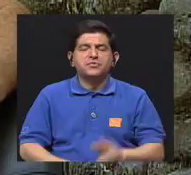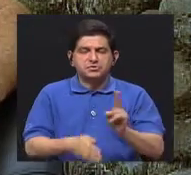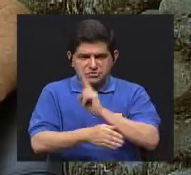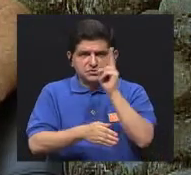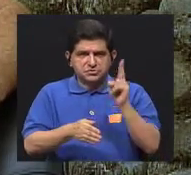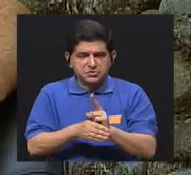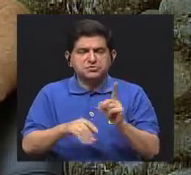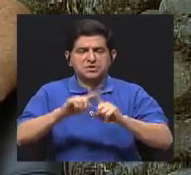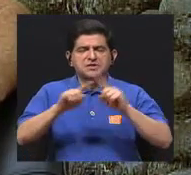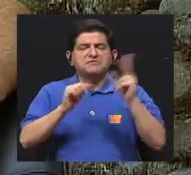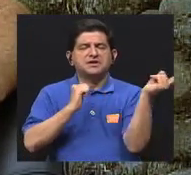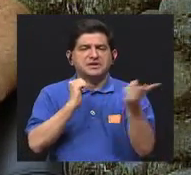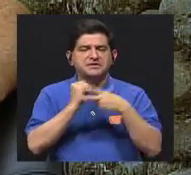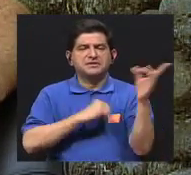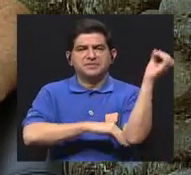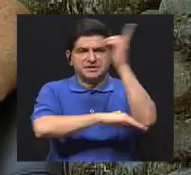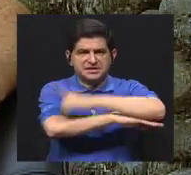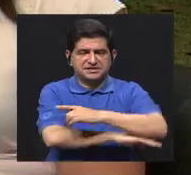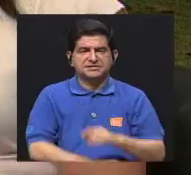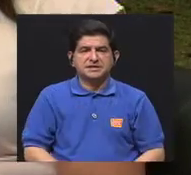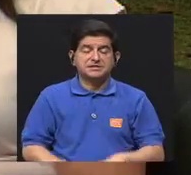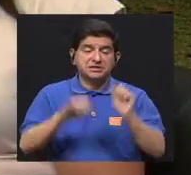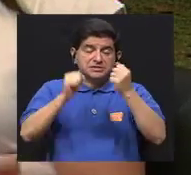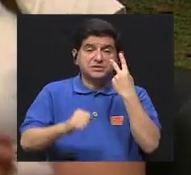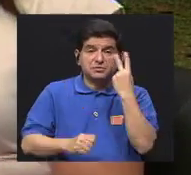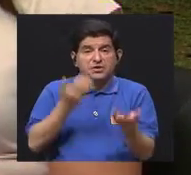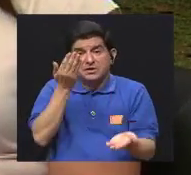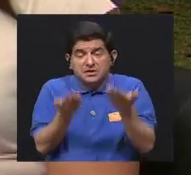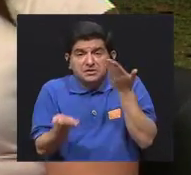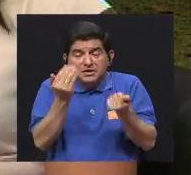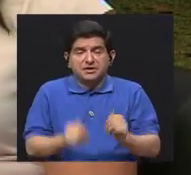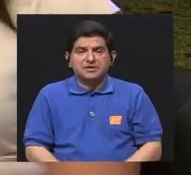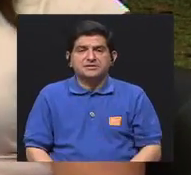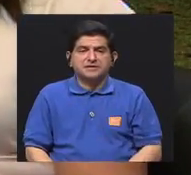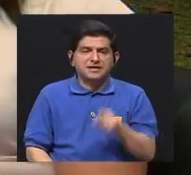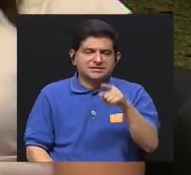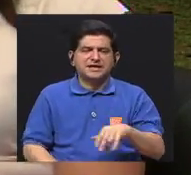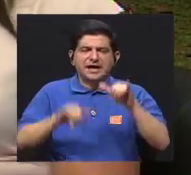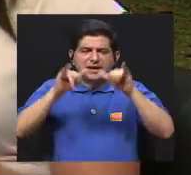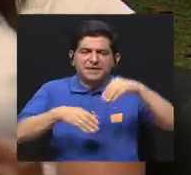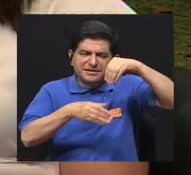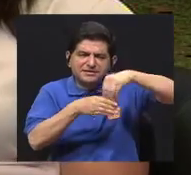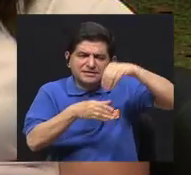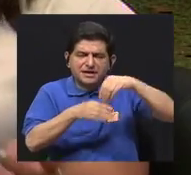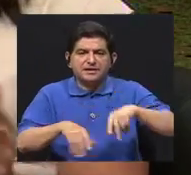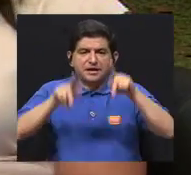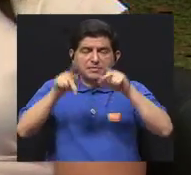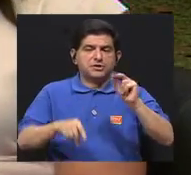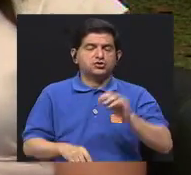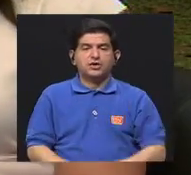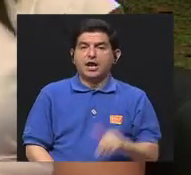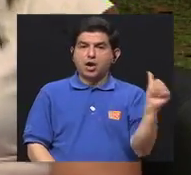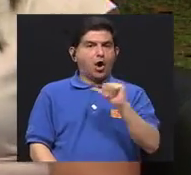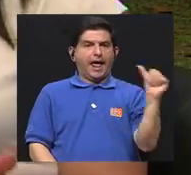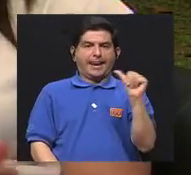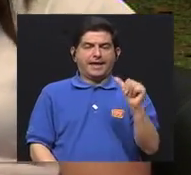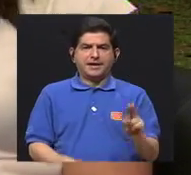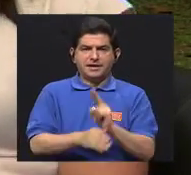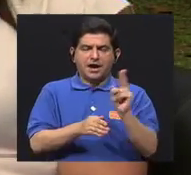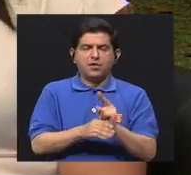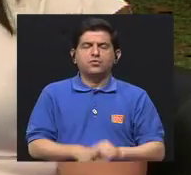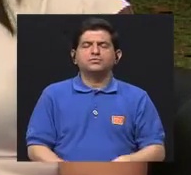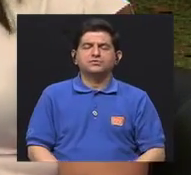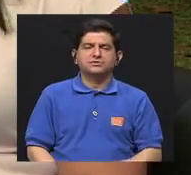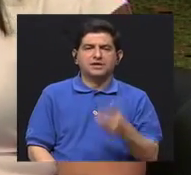usar varias veces al día, en los que hay que ver el preservante que tiene, que el paciente no sea alérgico, si usa o no